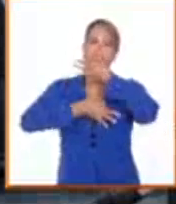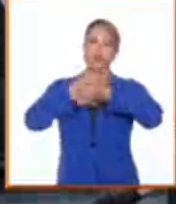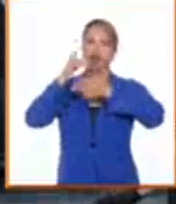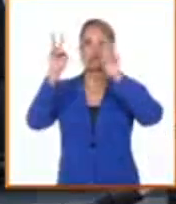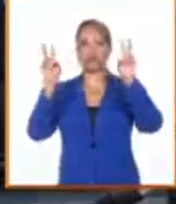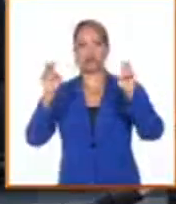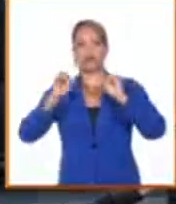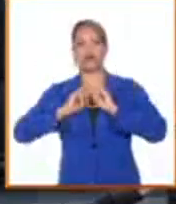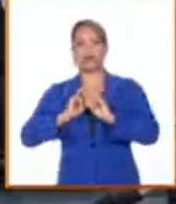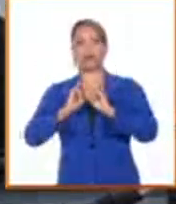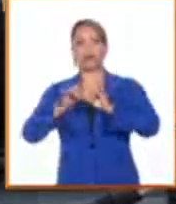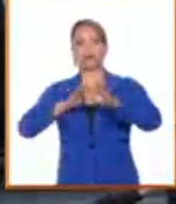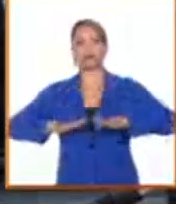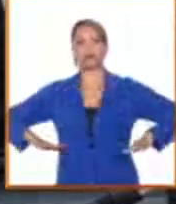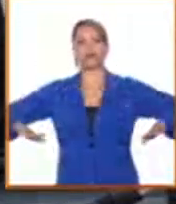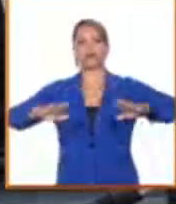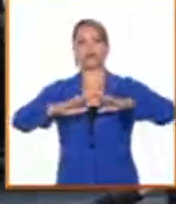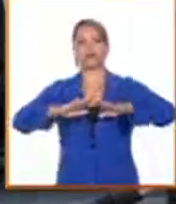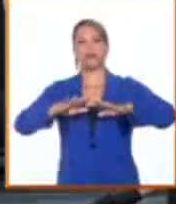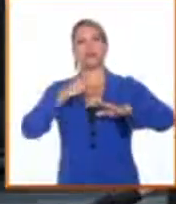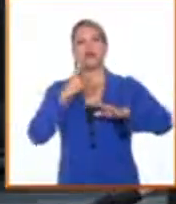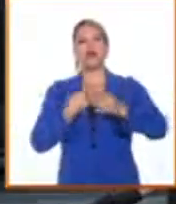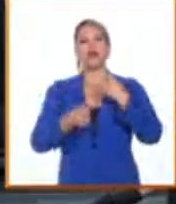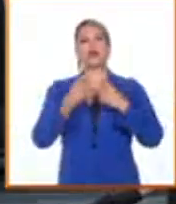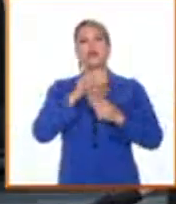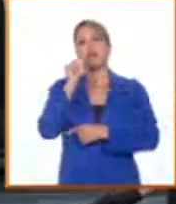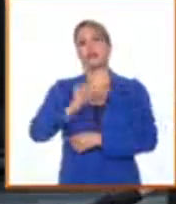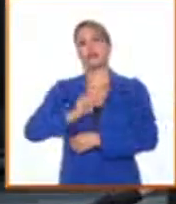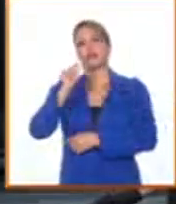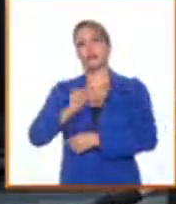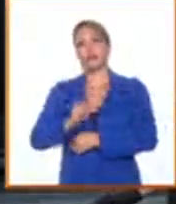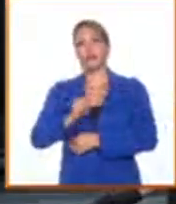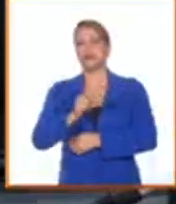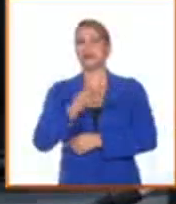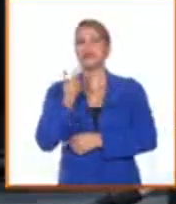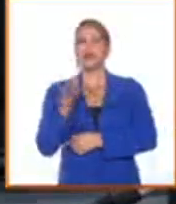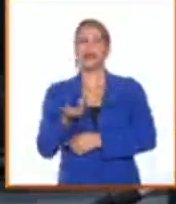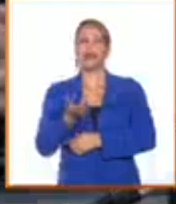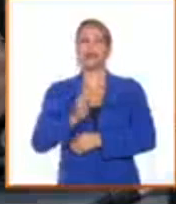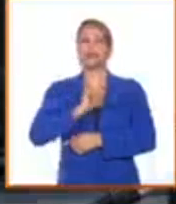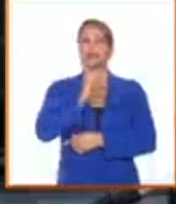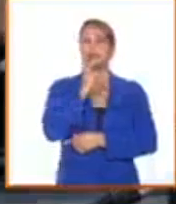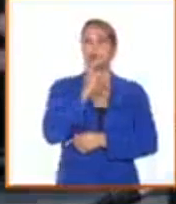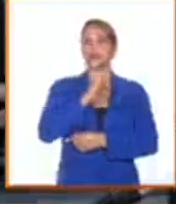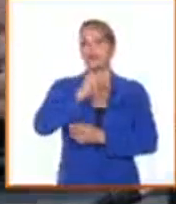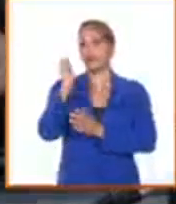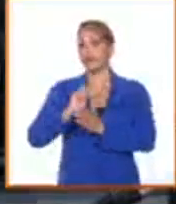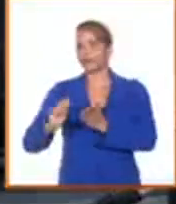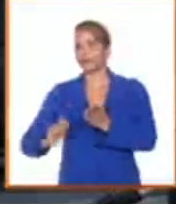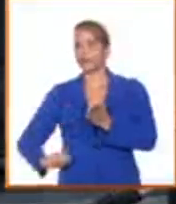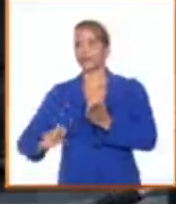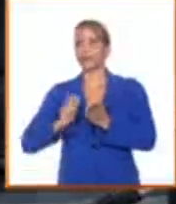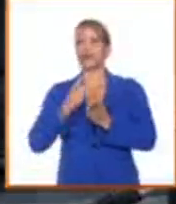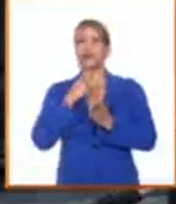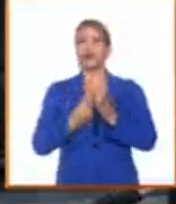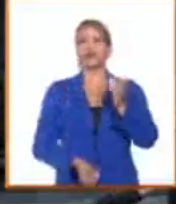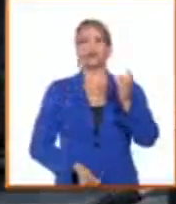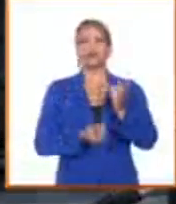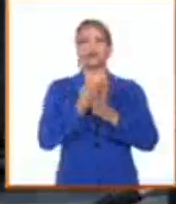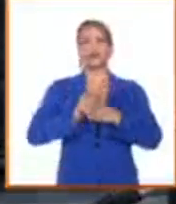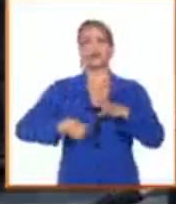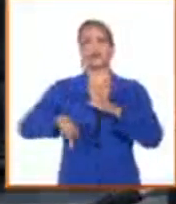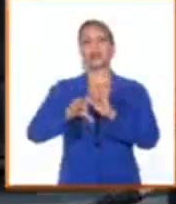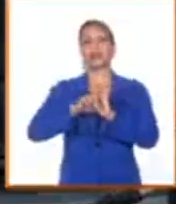hoy en nuestra mesa redonda con parte del equipo que tuvo a su cargo la escritura, la confección de esta ley que